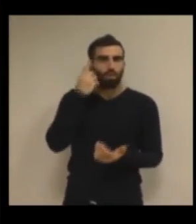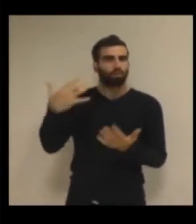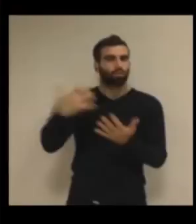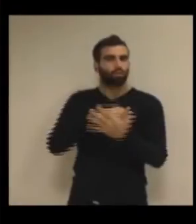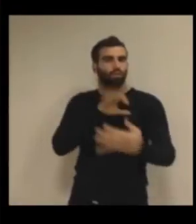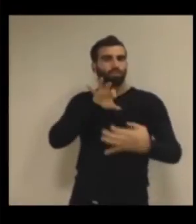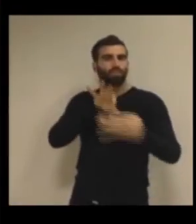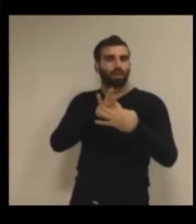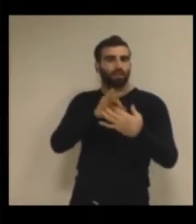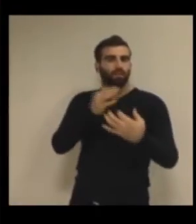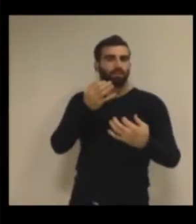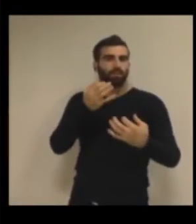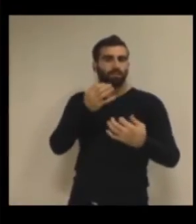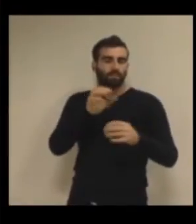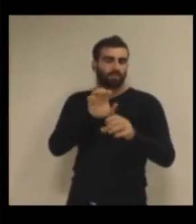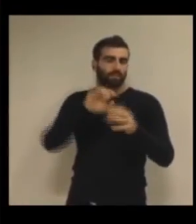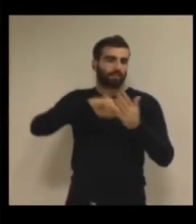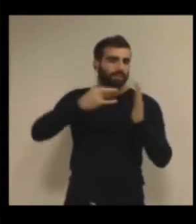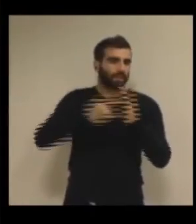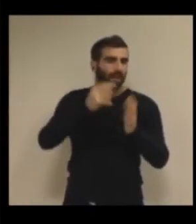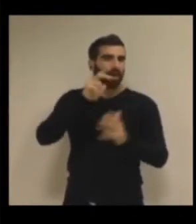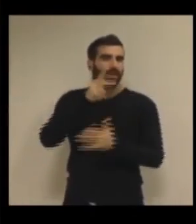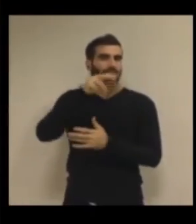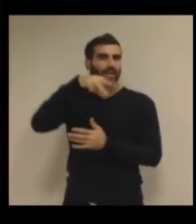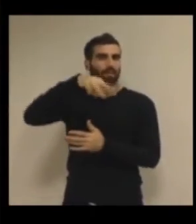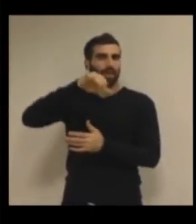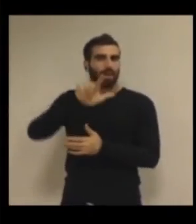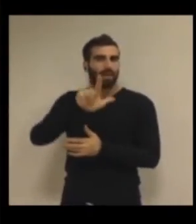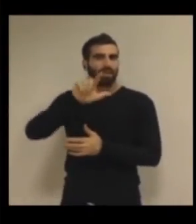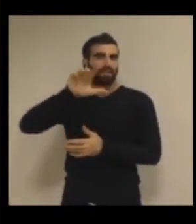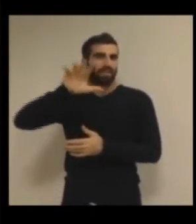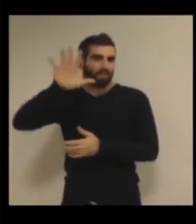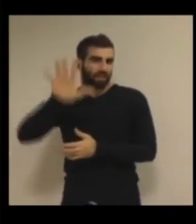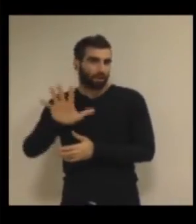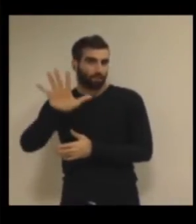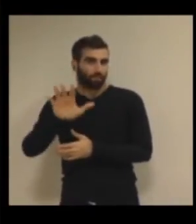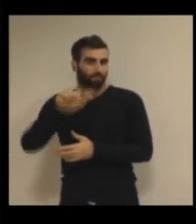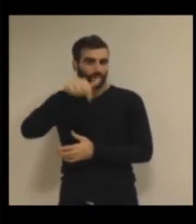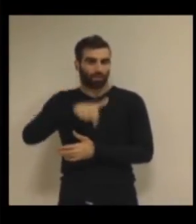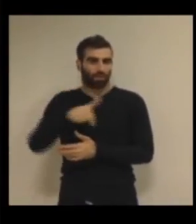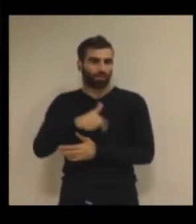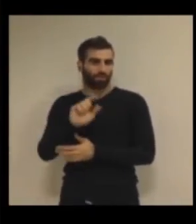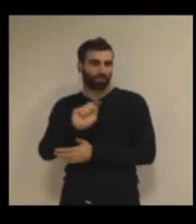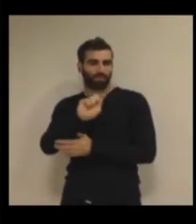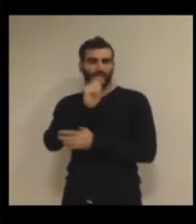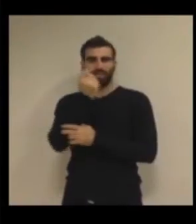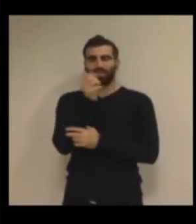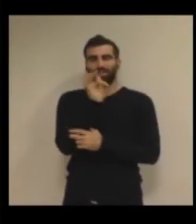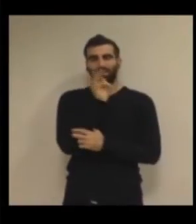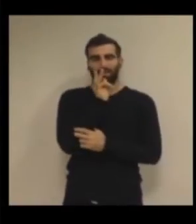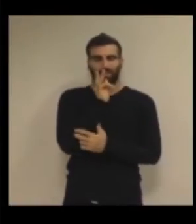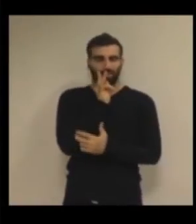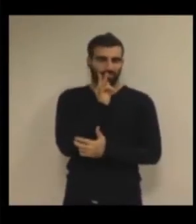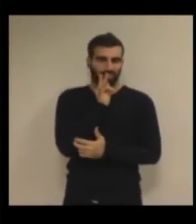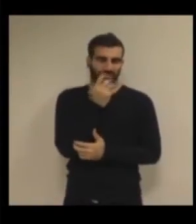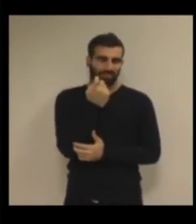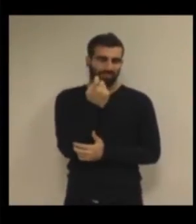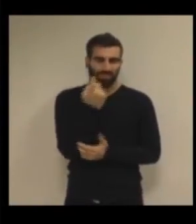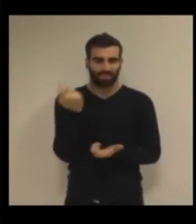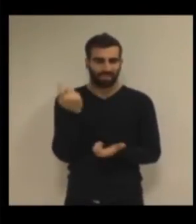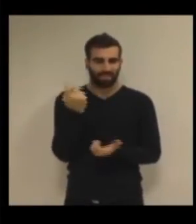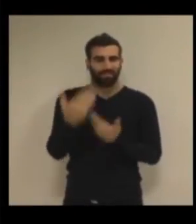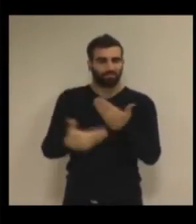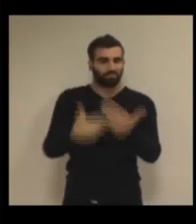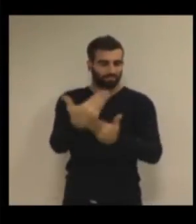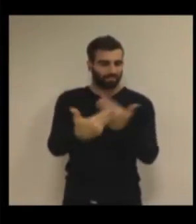resuelto. Pues hoy por hoy no está resuelto. No, evidentemente, no, y tardará